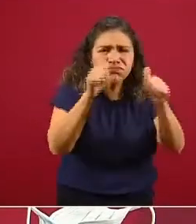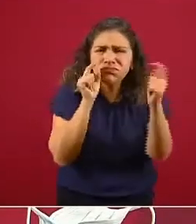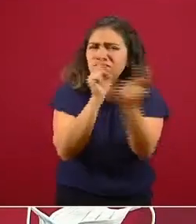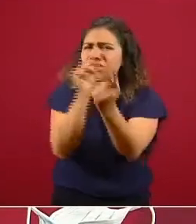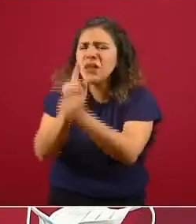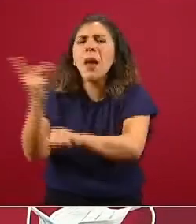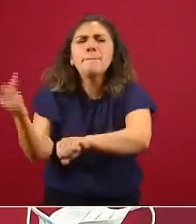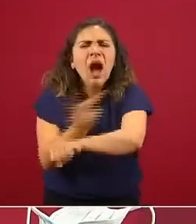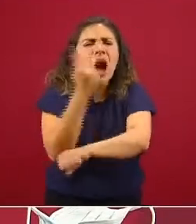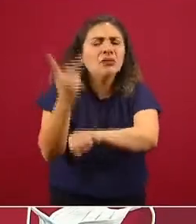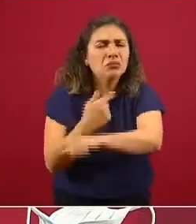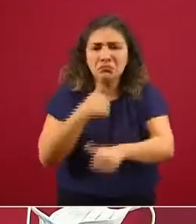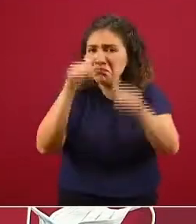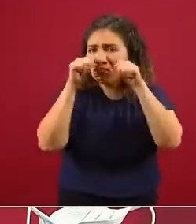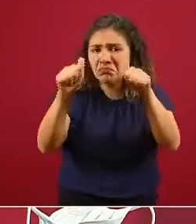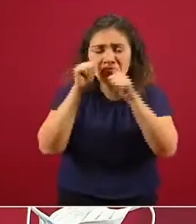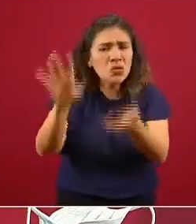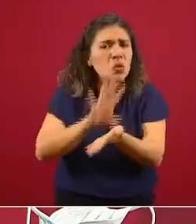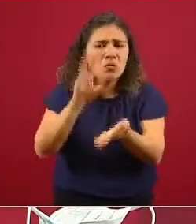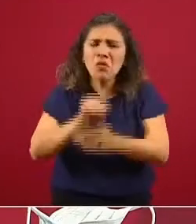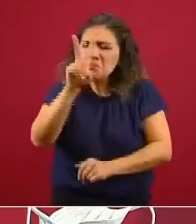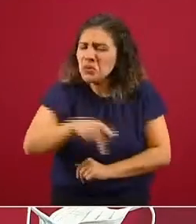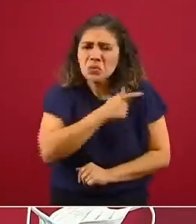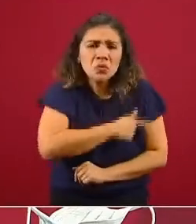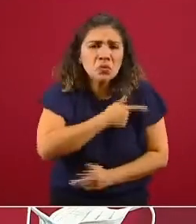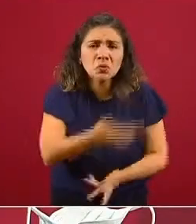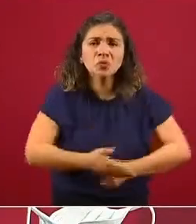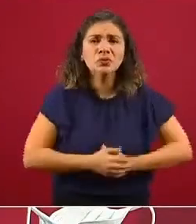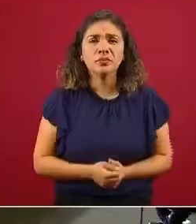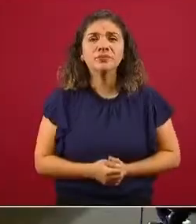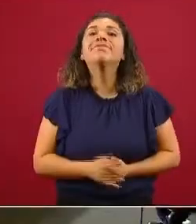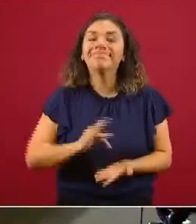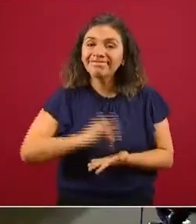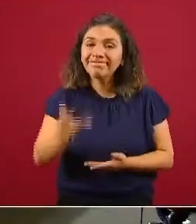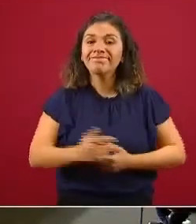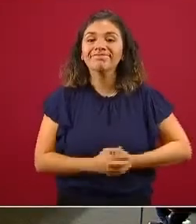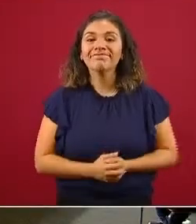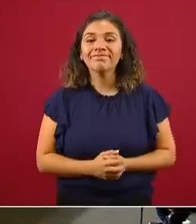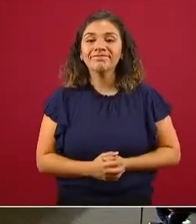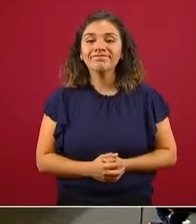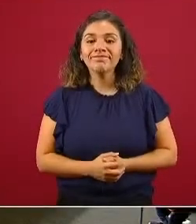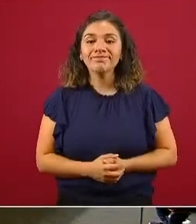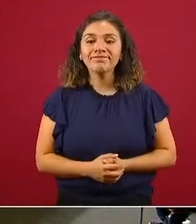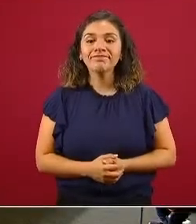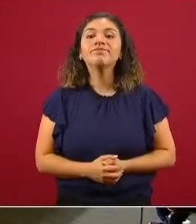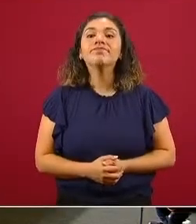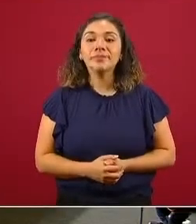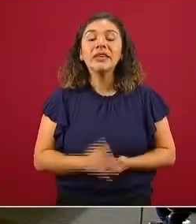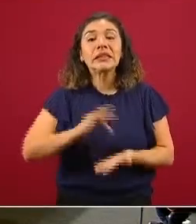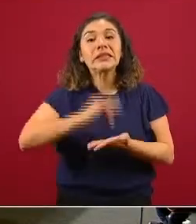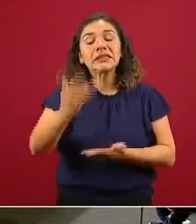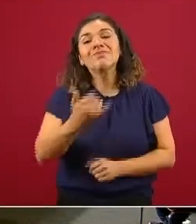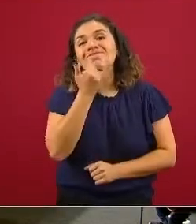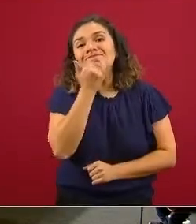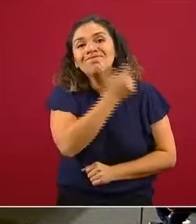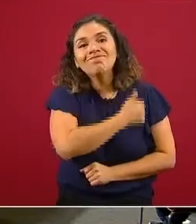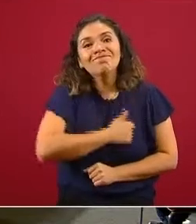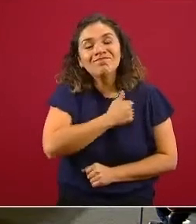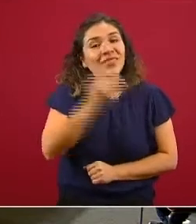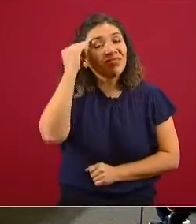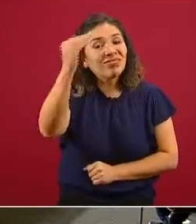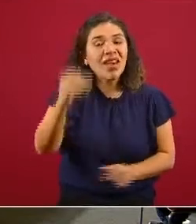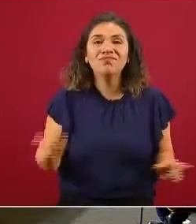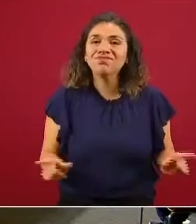todo lo que ocurre y estamos pendientes de eso con muchísimo gusto. Gracias. Gracias. Desafortunadamente se